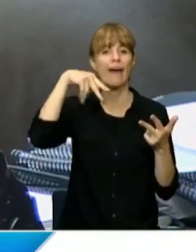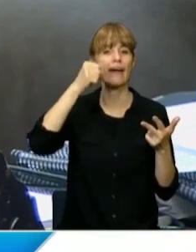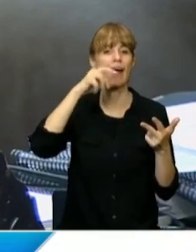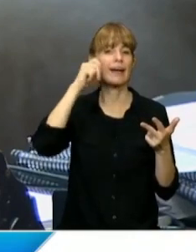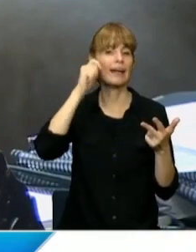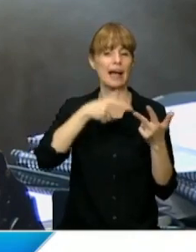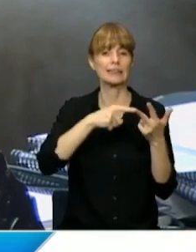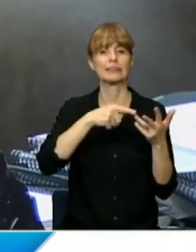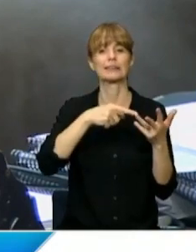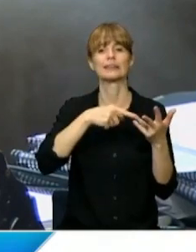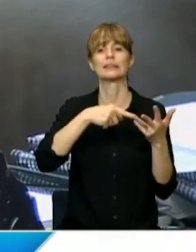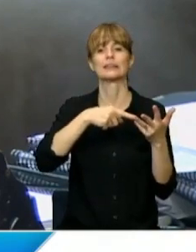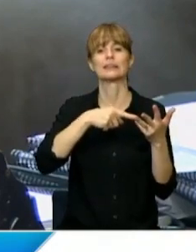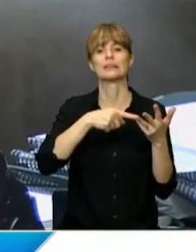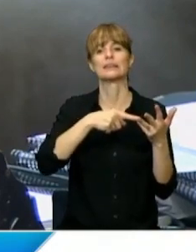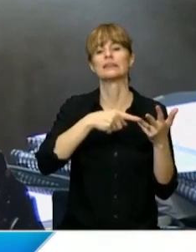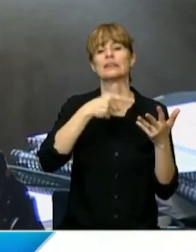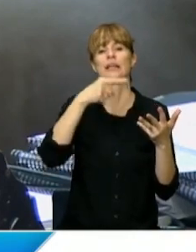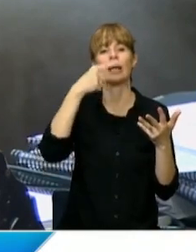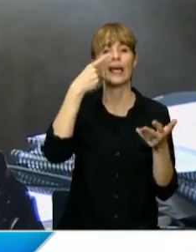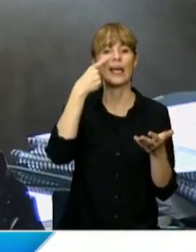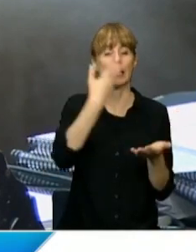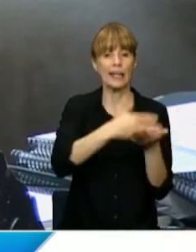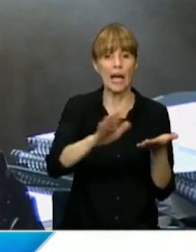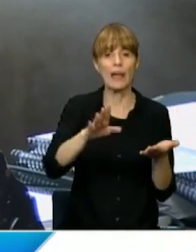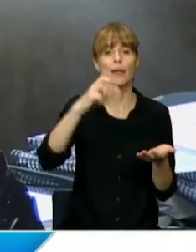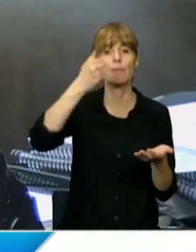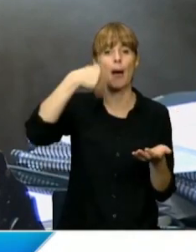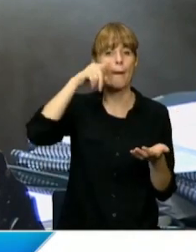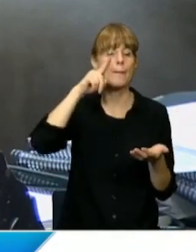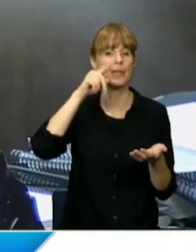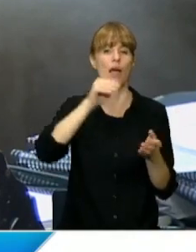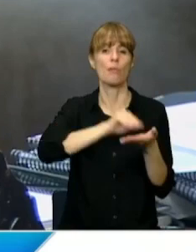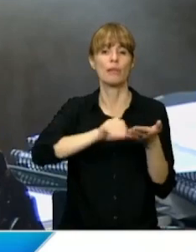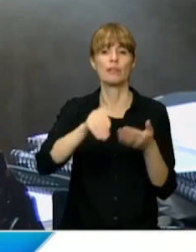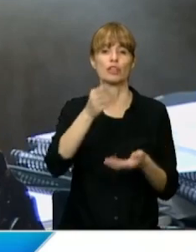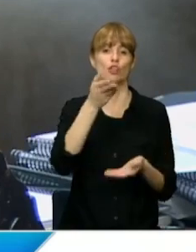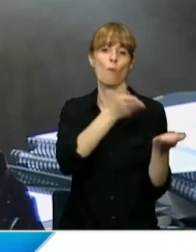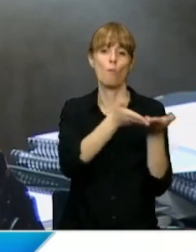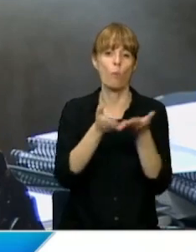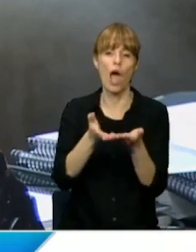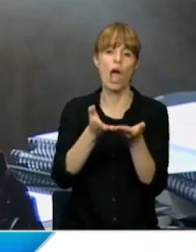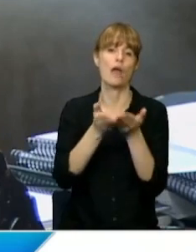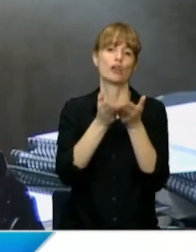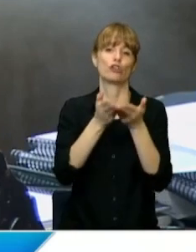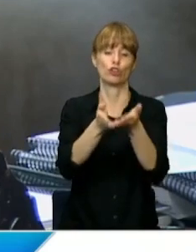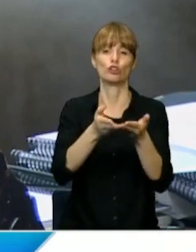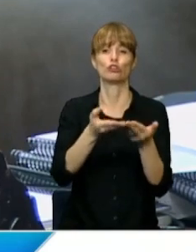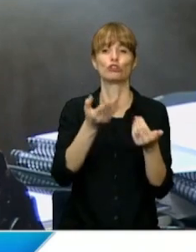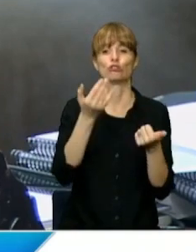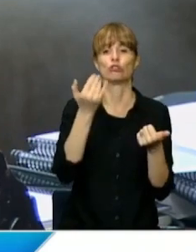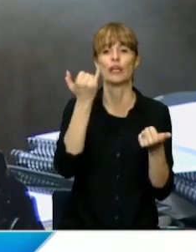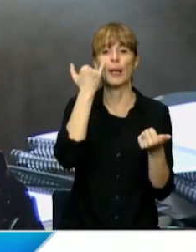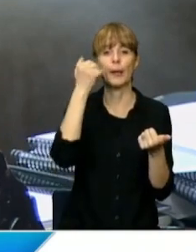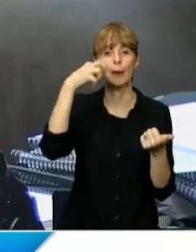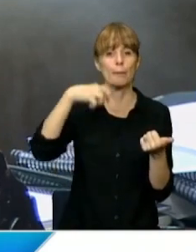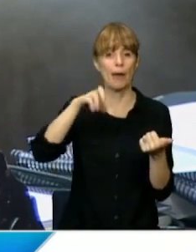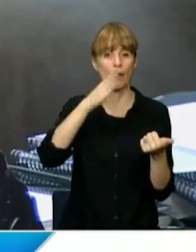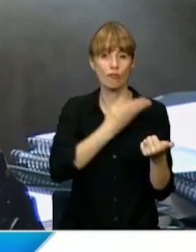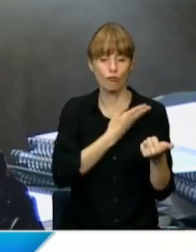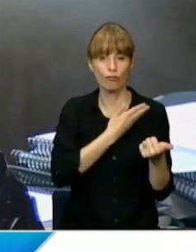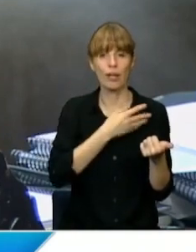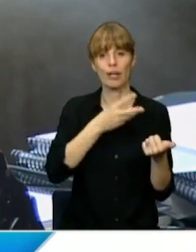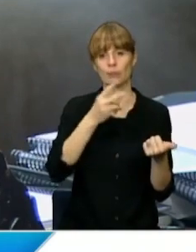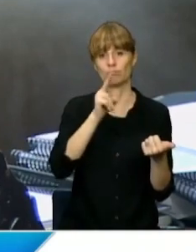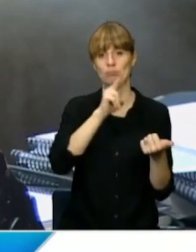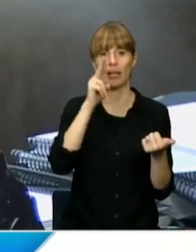4 años. INADI, intervenido hace 12 años. PAMI, hace 20. Administración General de Puertos, 21 años. Yacimiento Carbonífero Río Turbio,